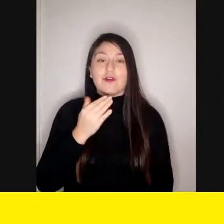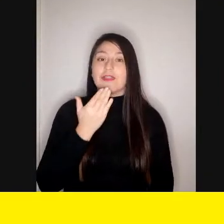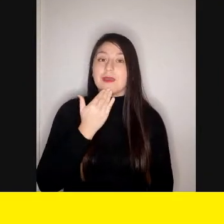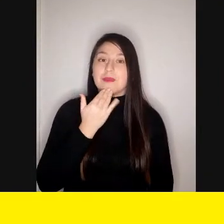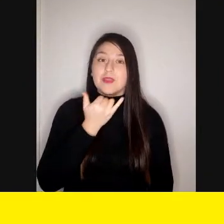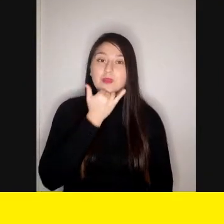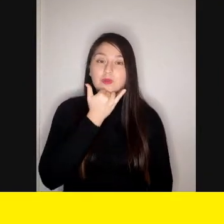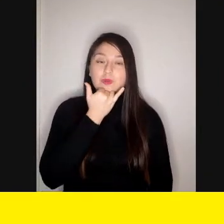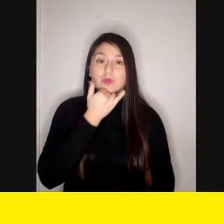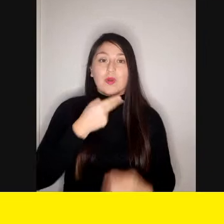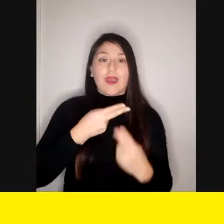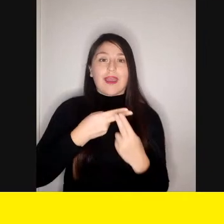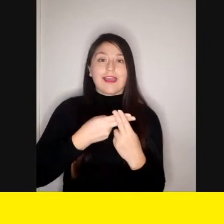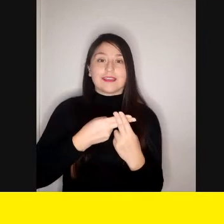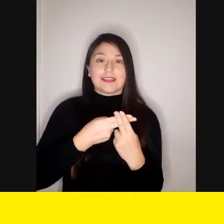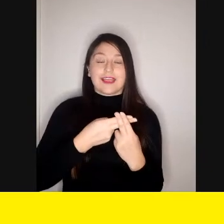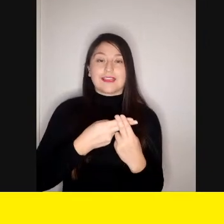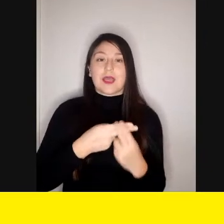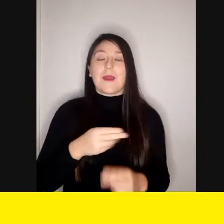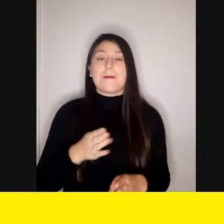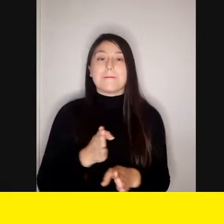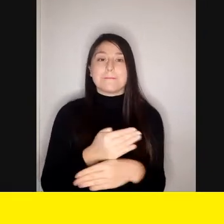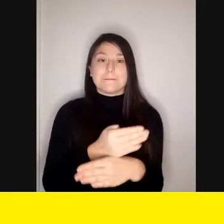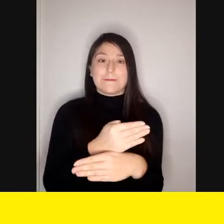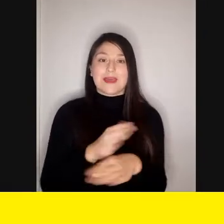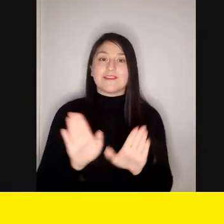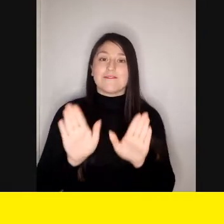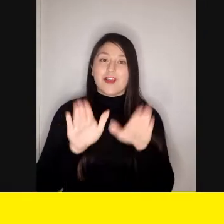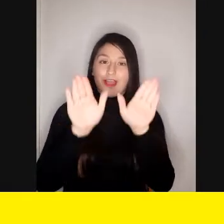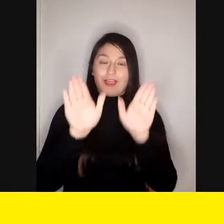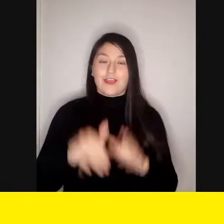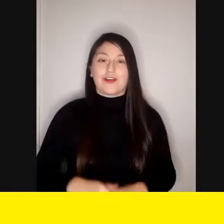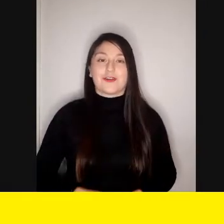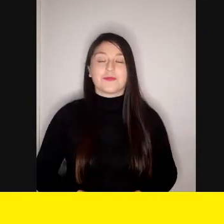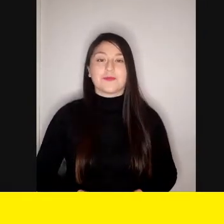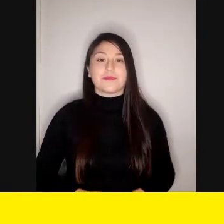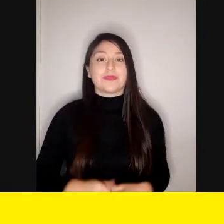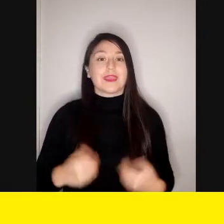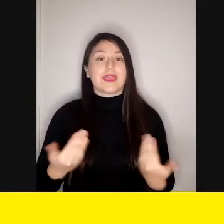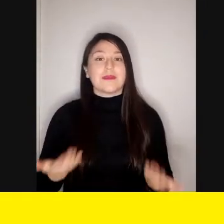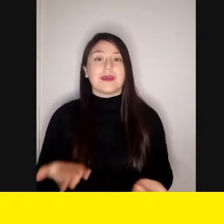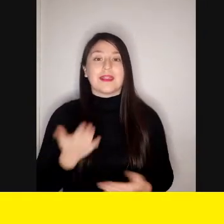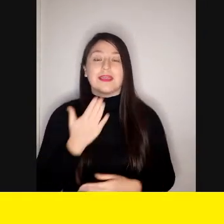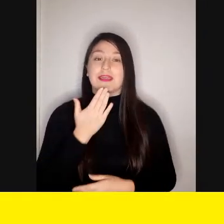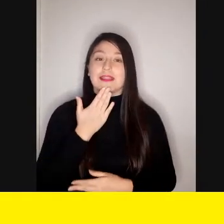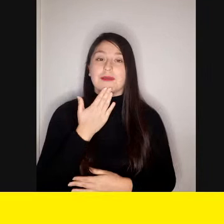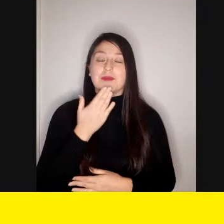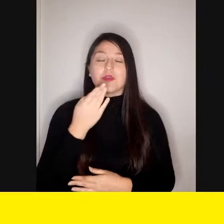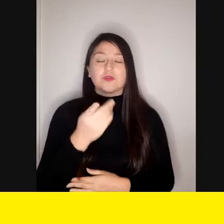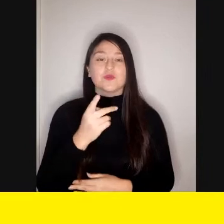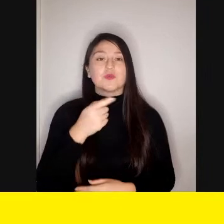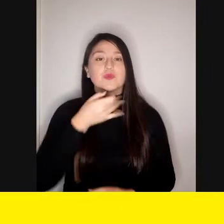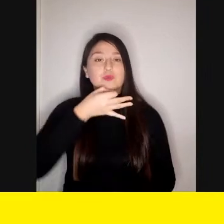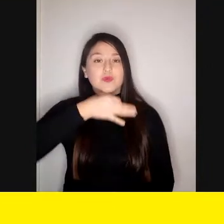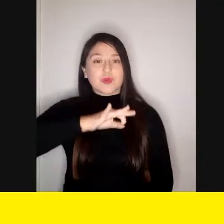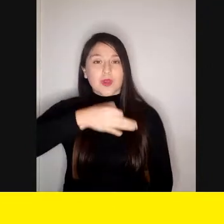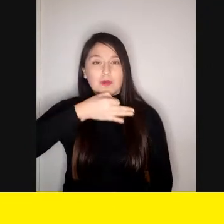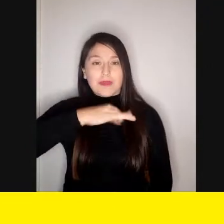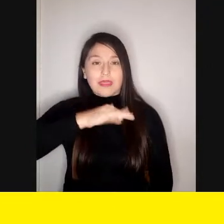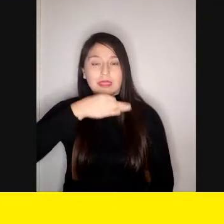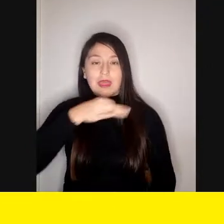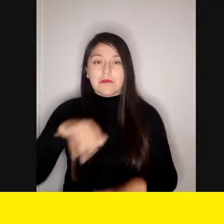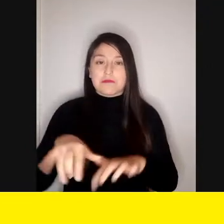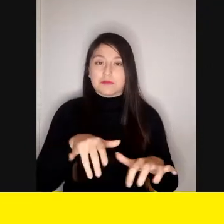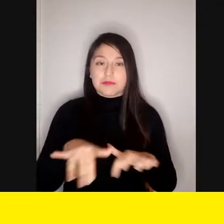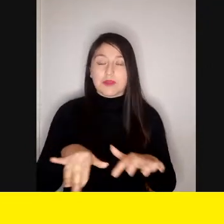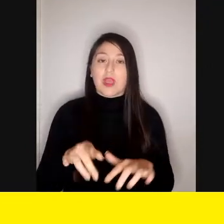hashtag pez volador. Y para que pongan sus comentarios o sus preguntas